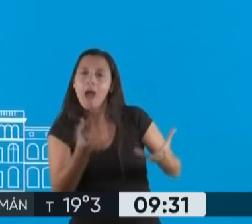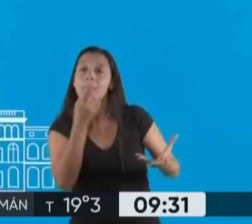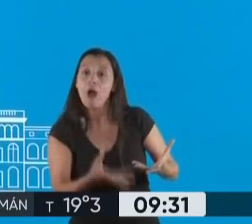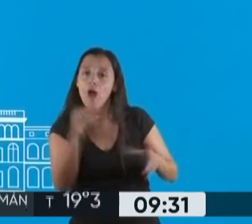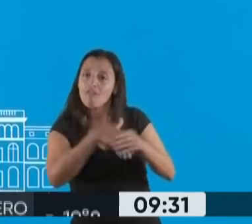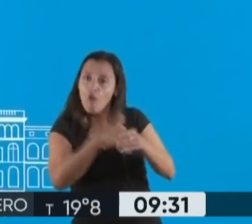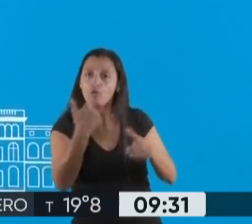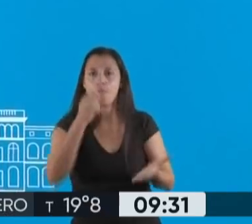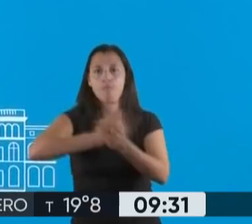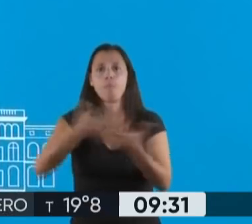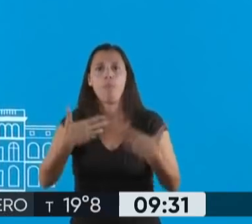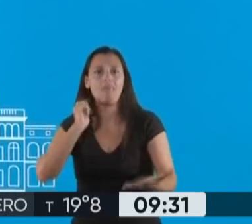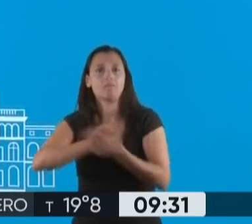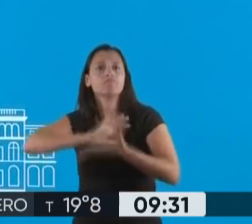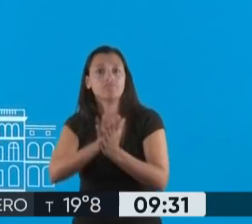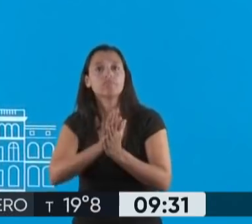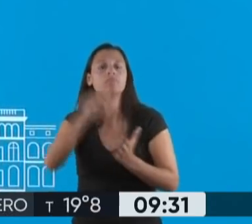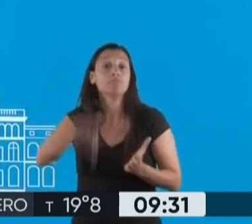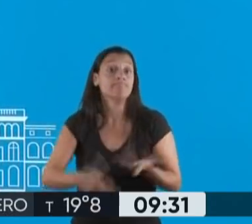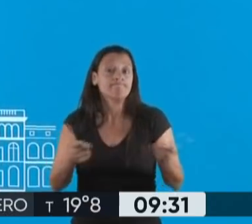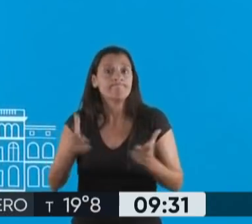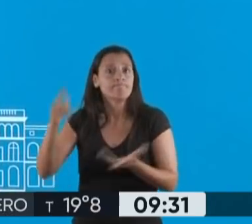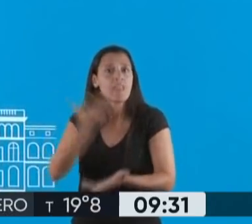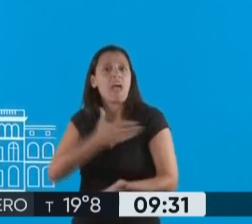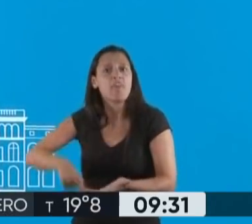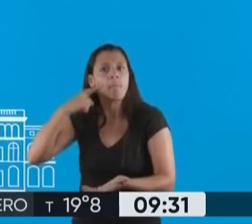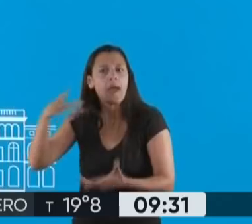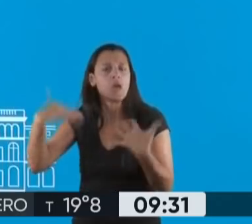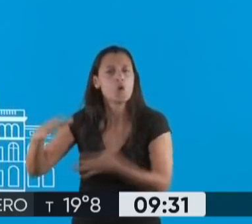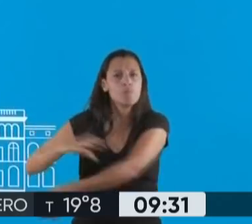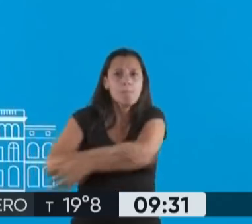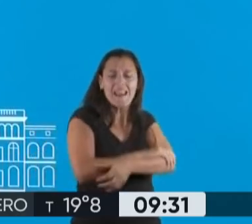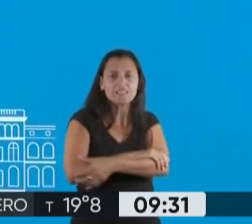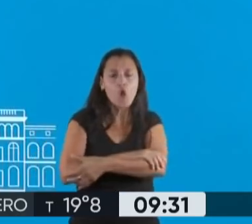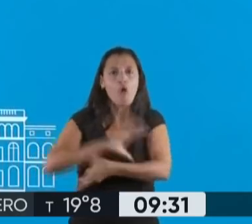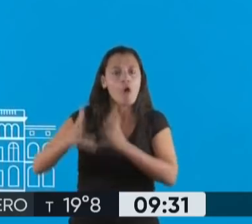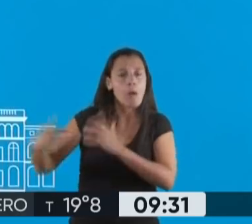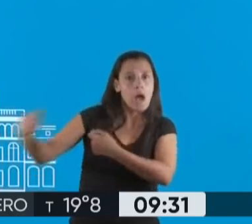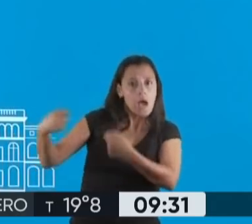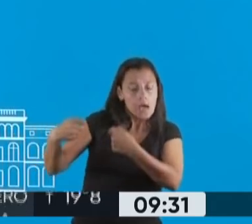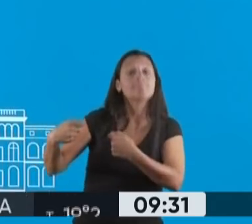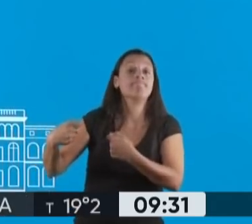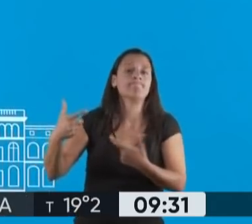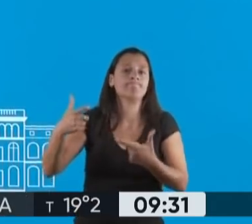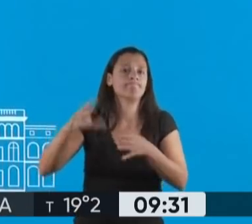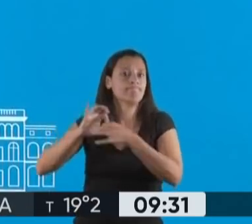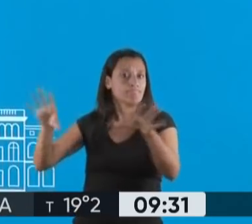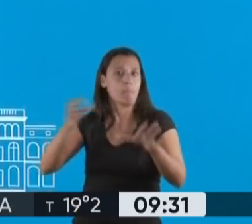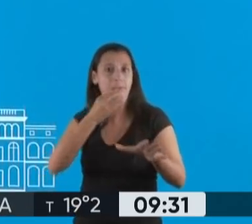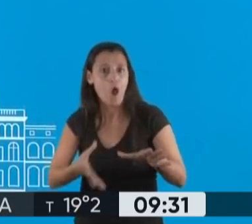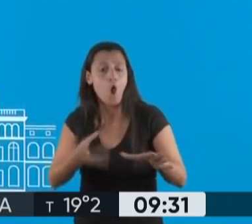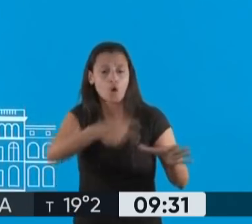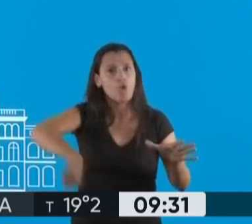Monetario Internacional en la Argentina, que no nos monitoree, que no venga cada 3 meses, que no controle las políticas. Eso es lo que creemos como fuerza política, esa es